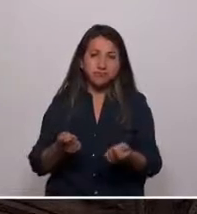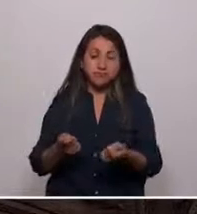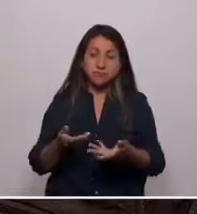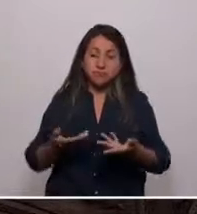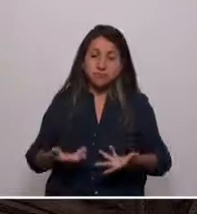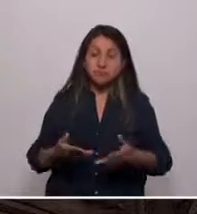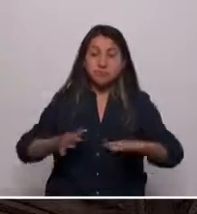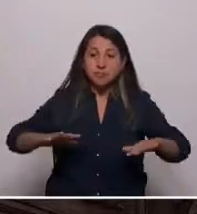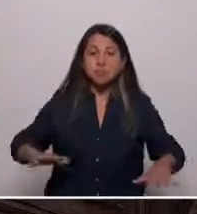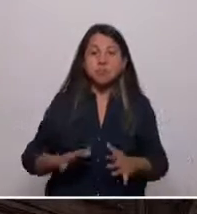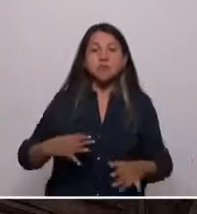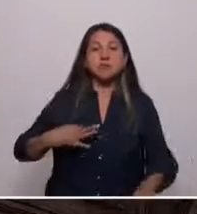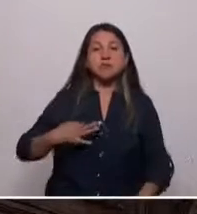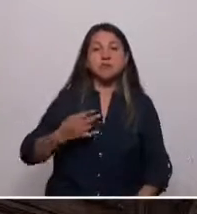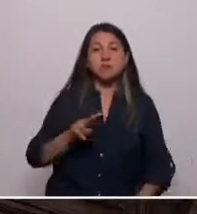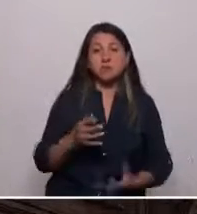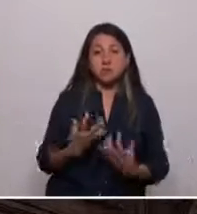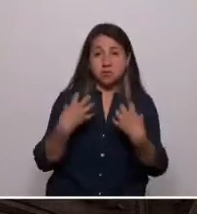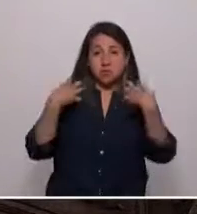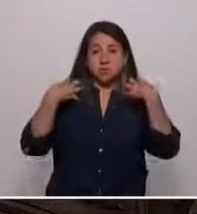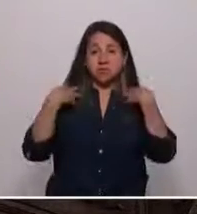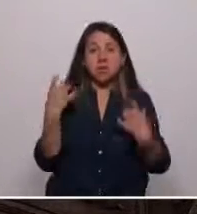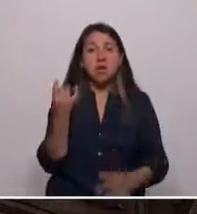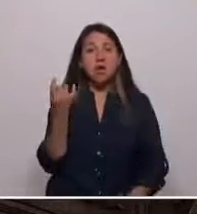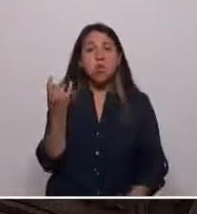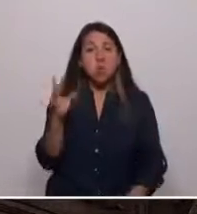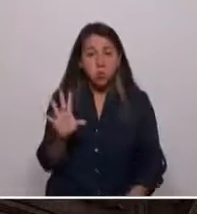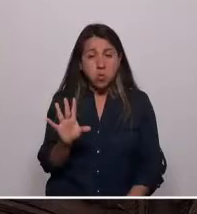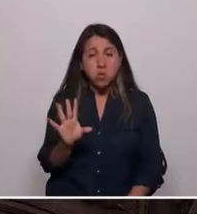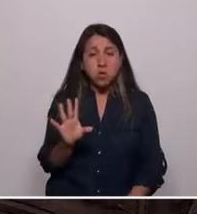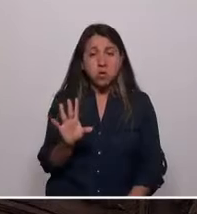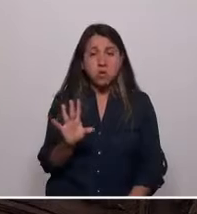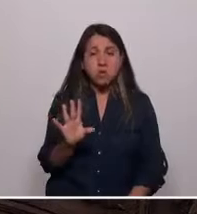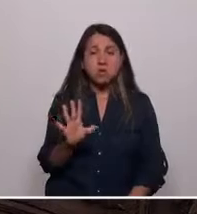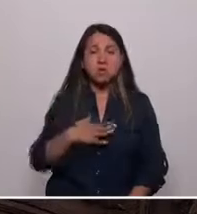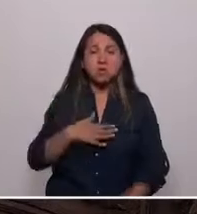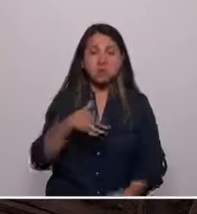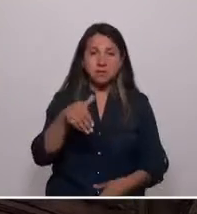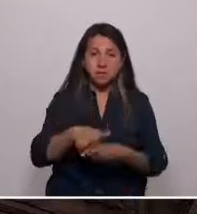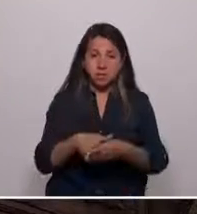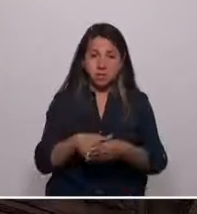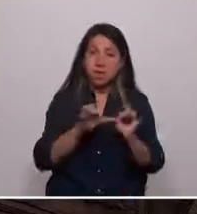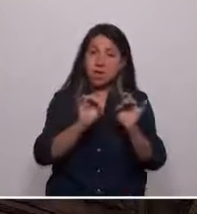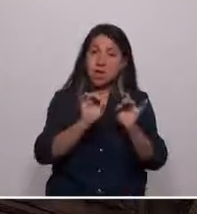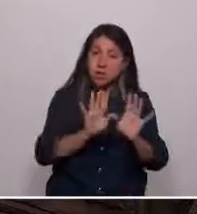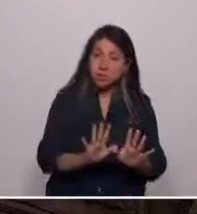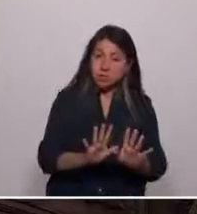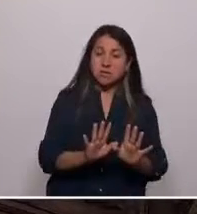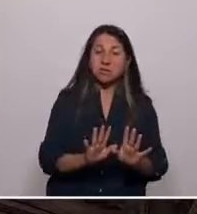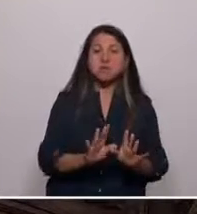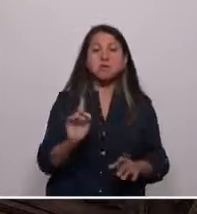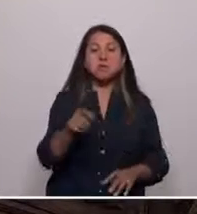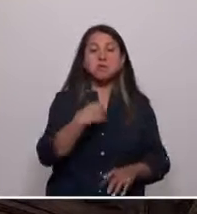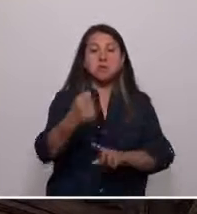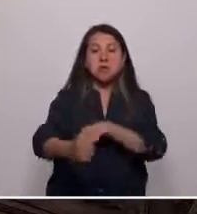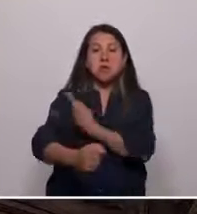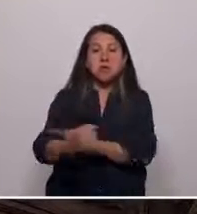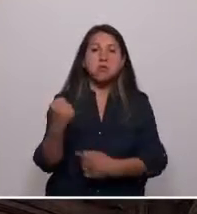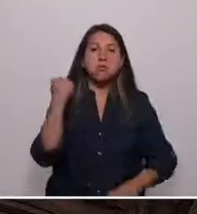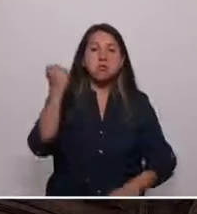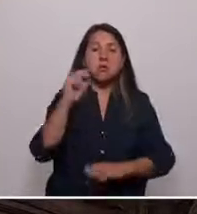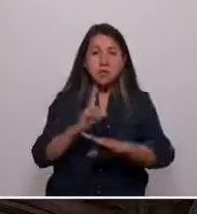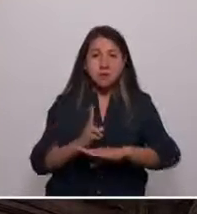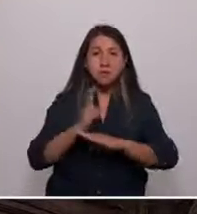acción ciudadana y su responsabilidad al único acto que es el de votar. Así, cedimos nuestro poder a los